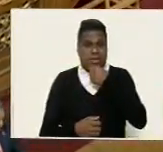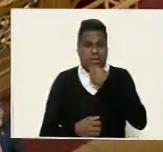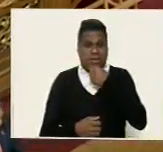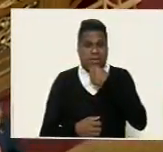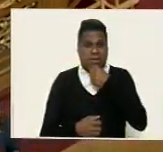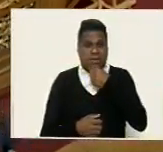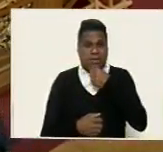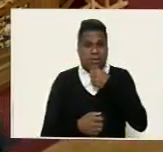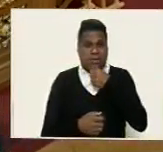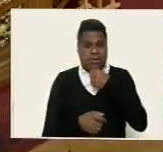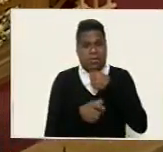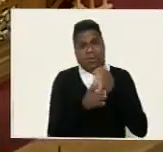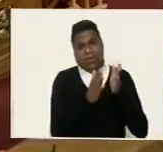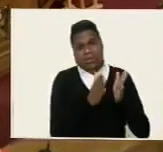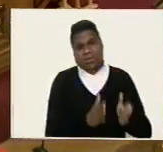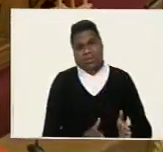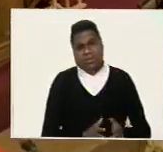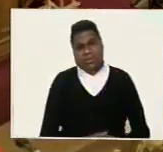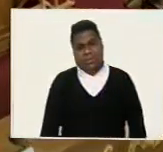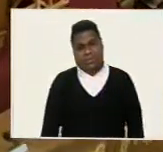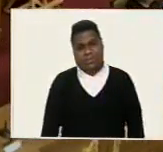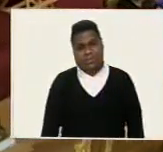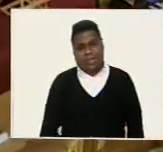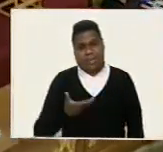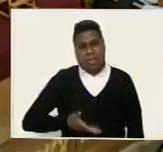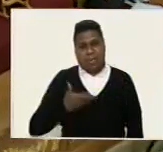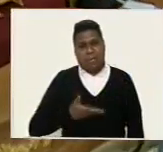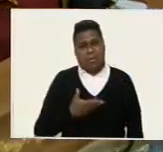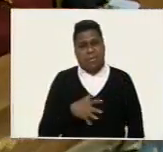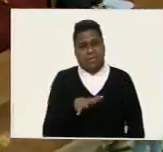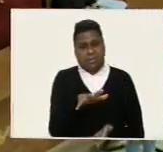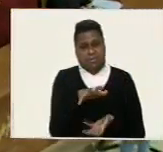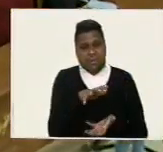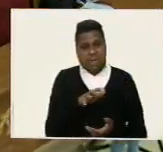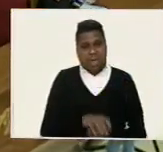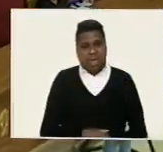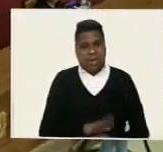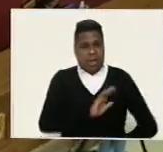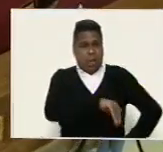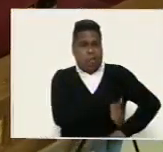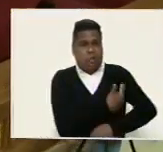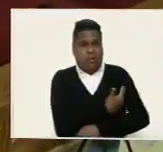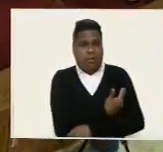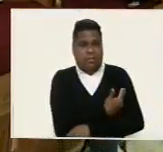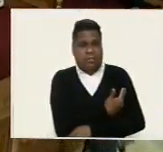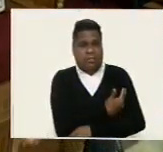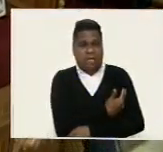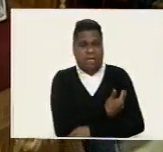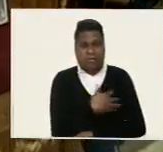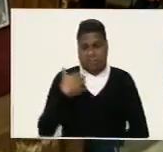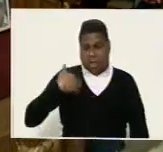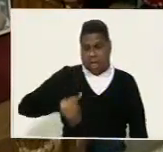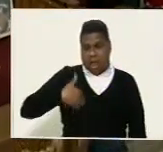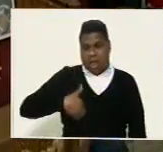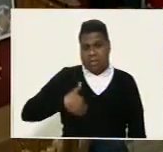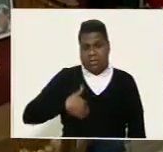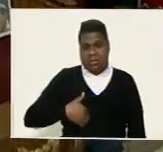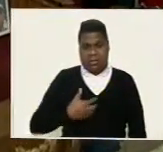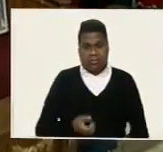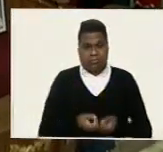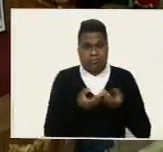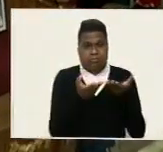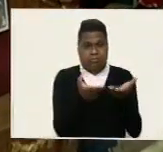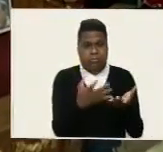Se ganó varios, porque se ganó uno aquí en Venezuela, pero el más importante es el que se ganó afuera. Se lo dio la Universidad Autónoma de La Plata, en Argentina.